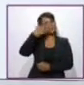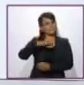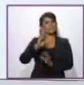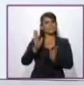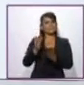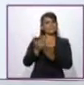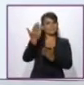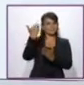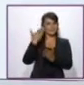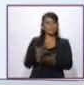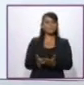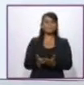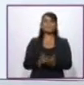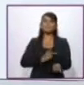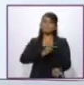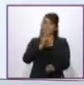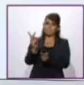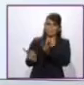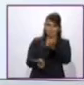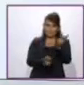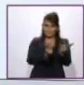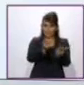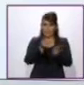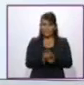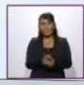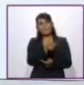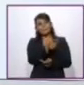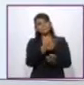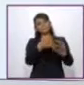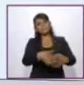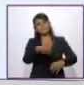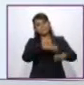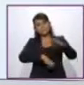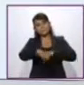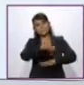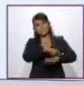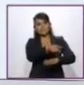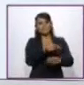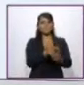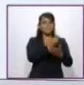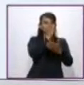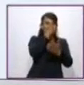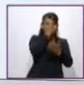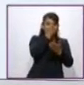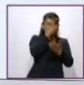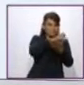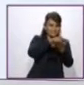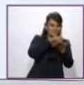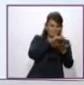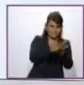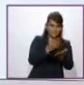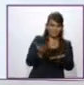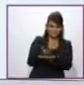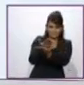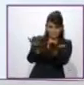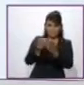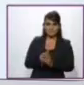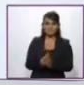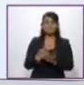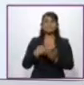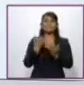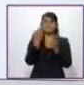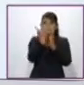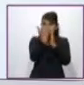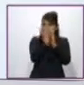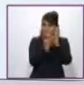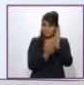se abordarán preguntas formuladas por gremios empresariales y de la sociedad en el Estado. Las reglas para este